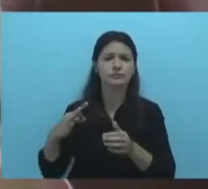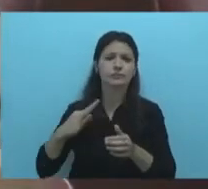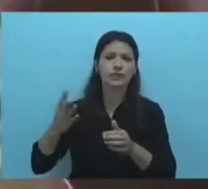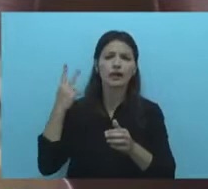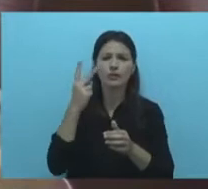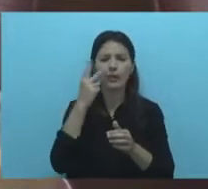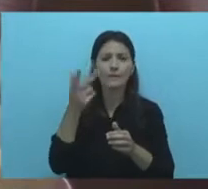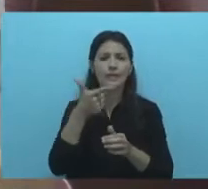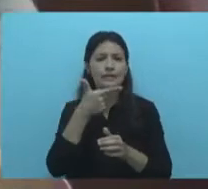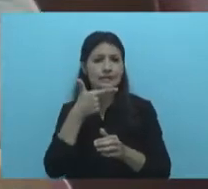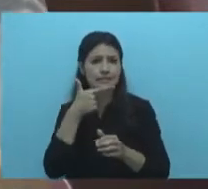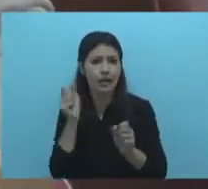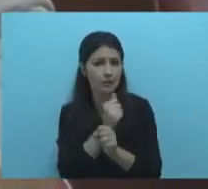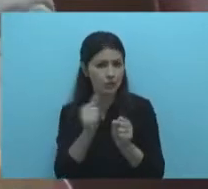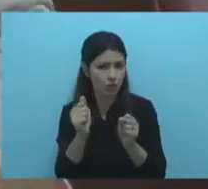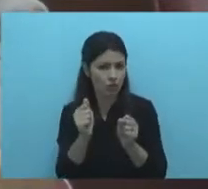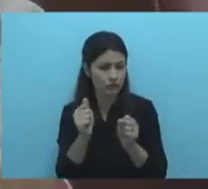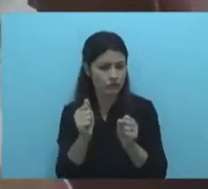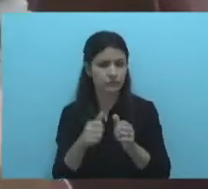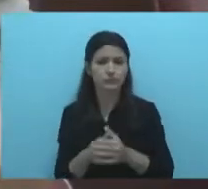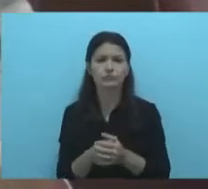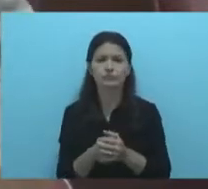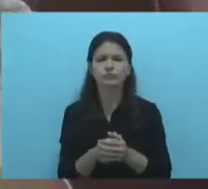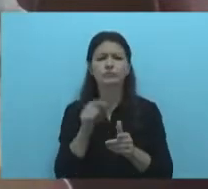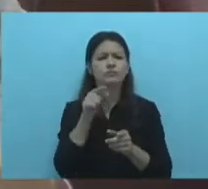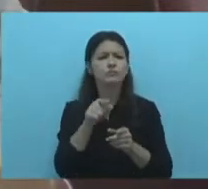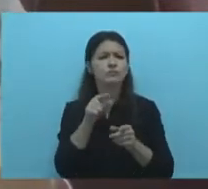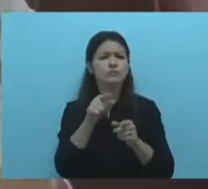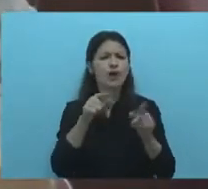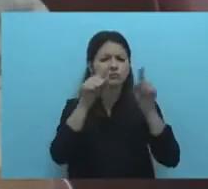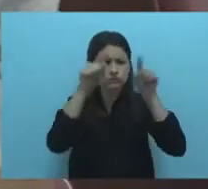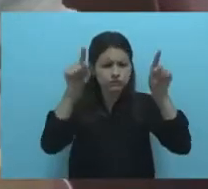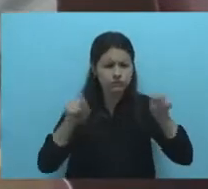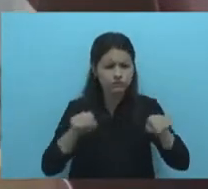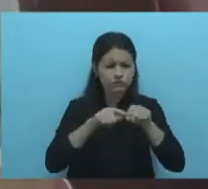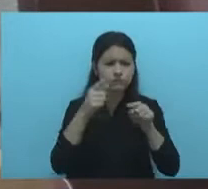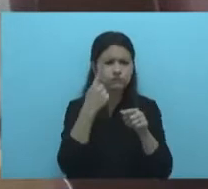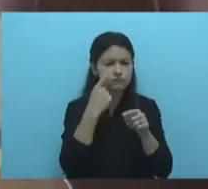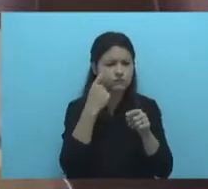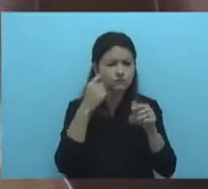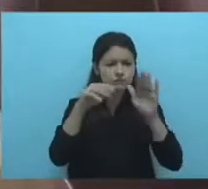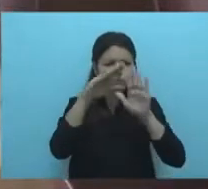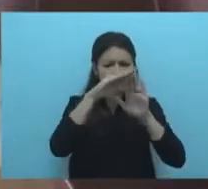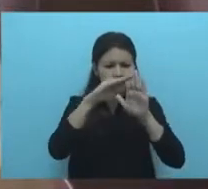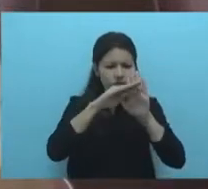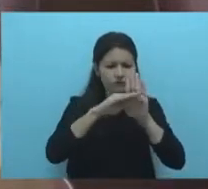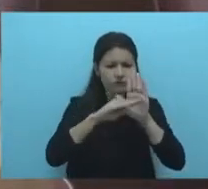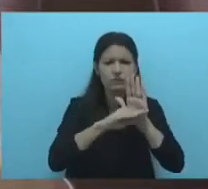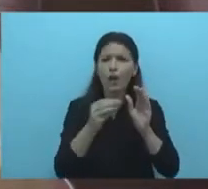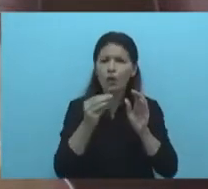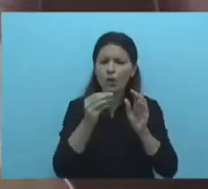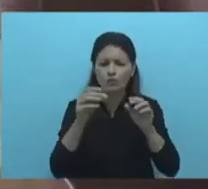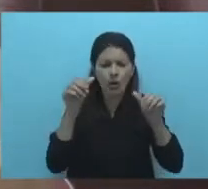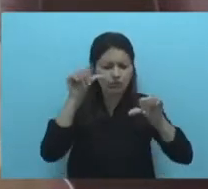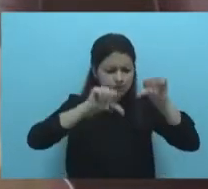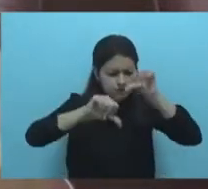año 2017, es un marco regulatorio para la investigación médica y científica del